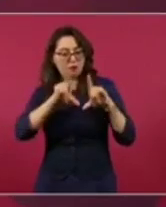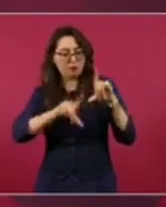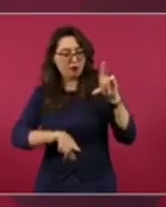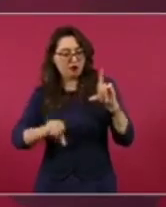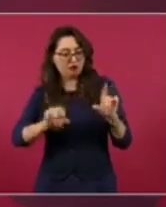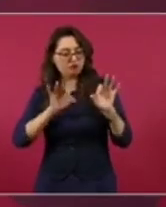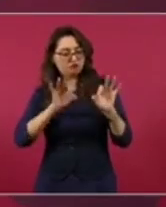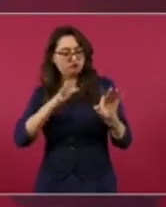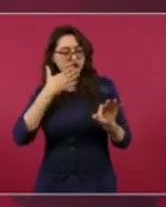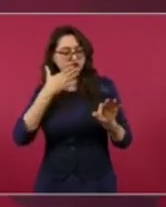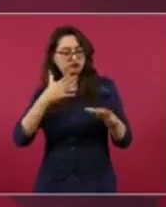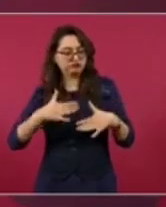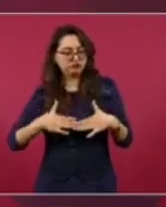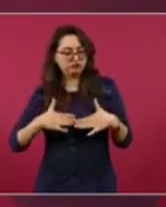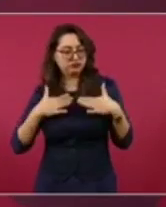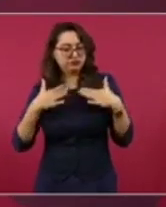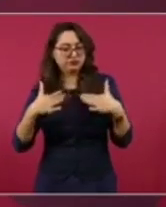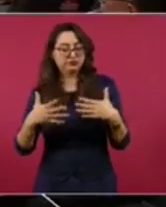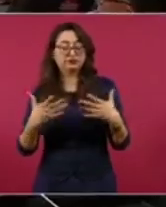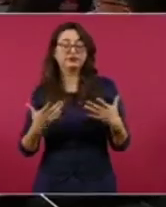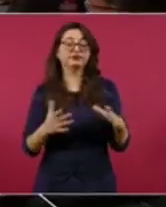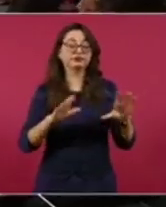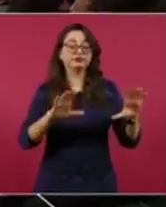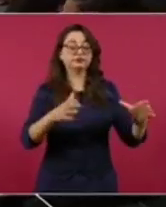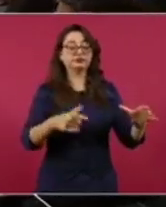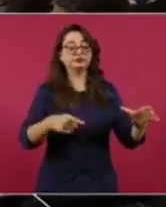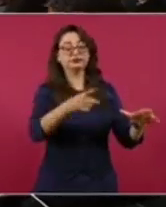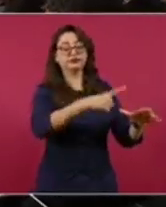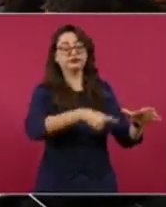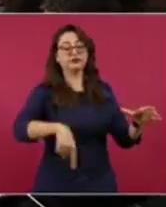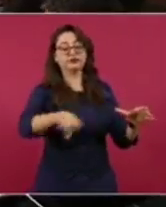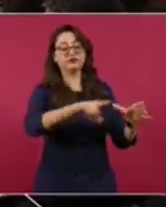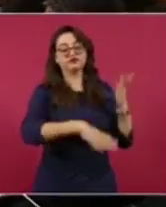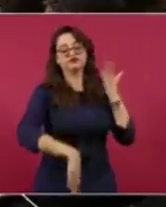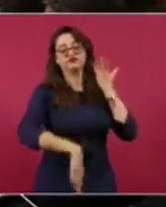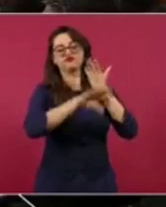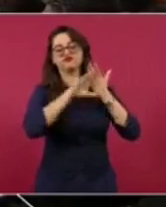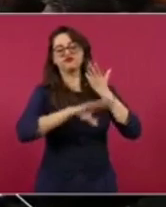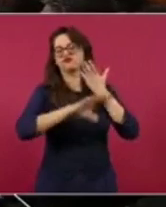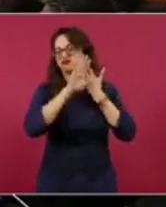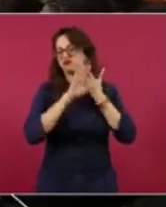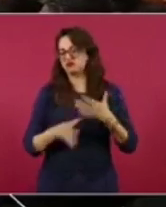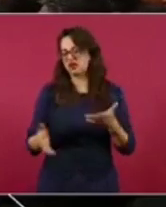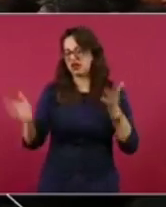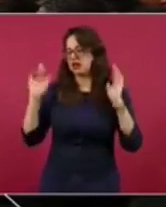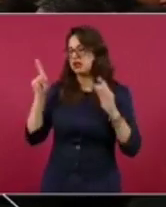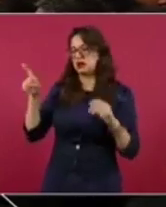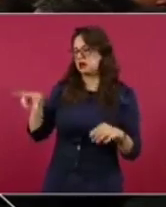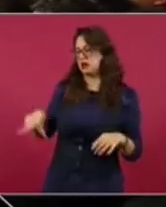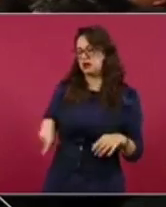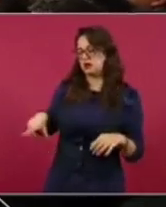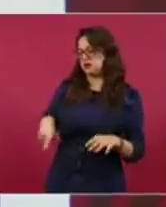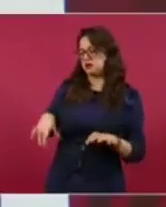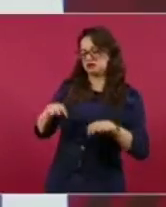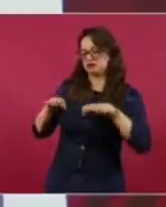varios factores que intervienen, pero hay uno que es muy importante: la confianza.